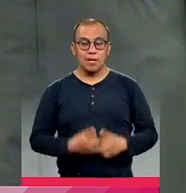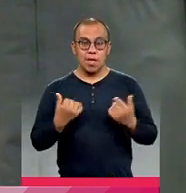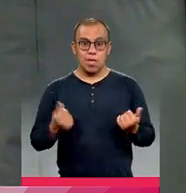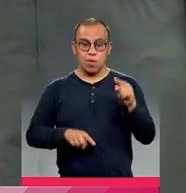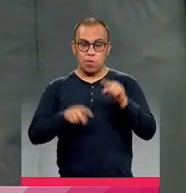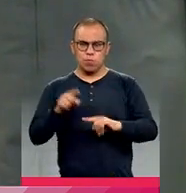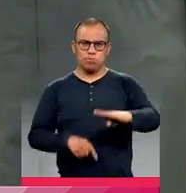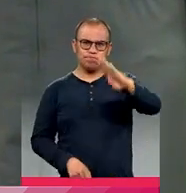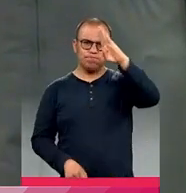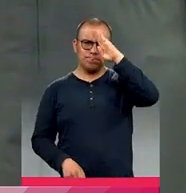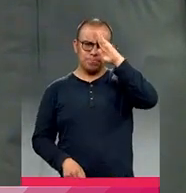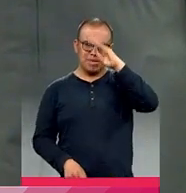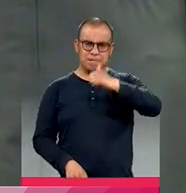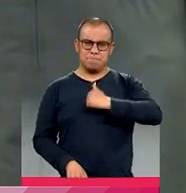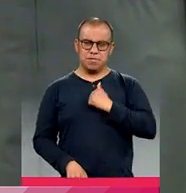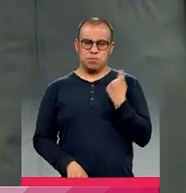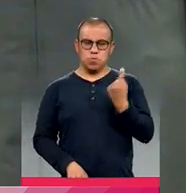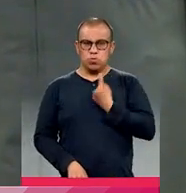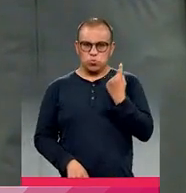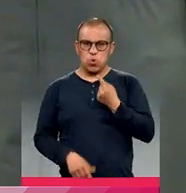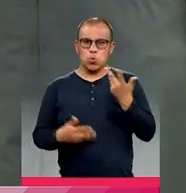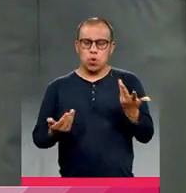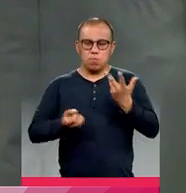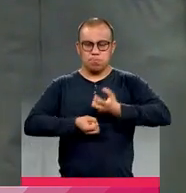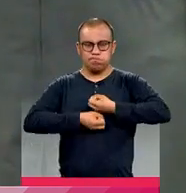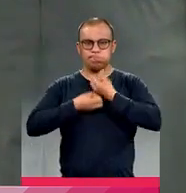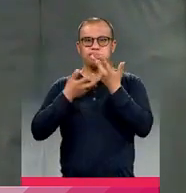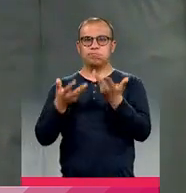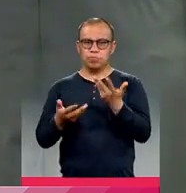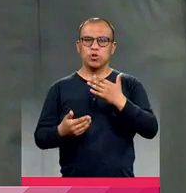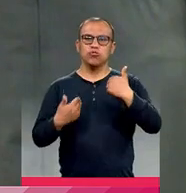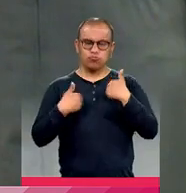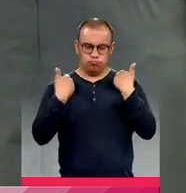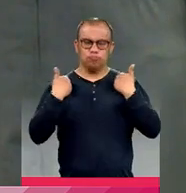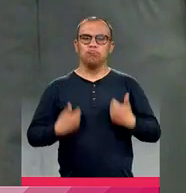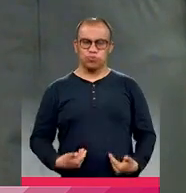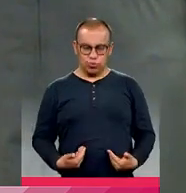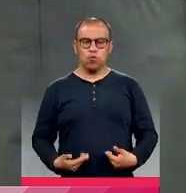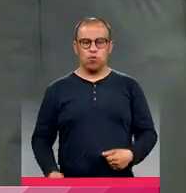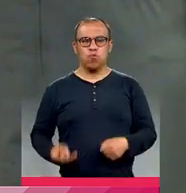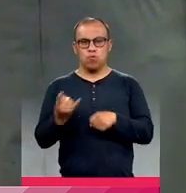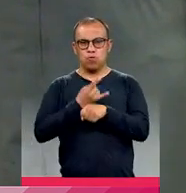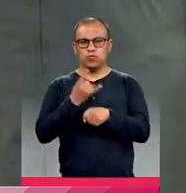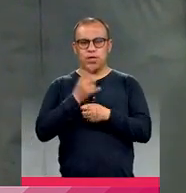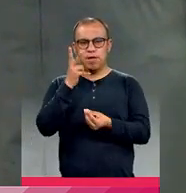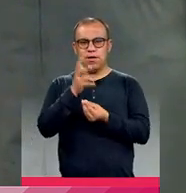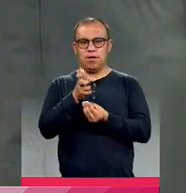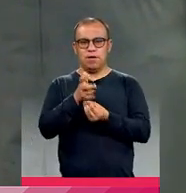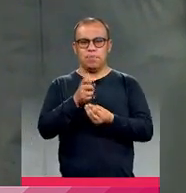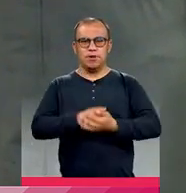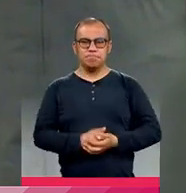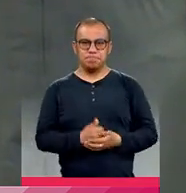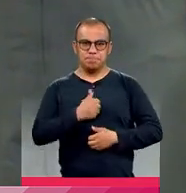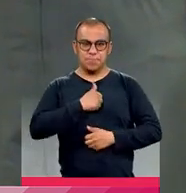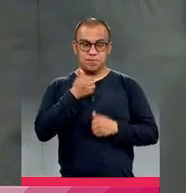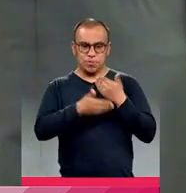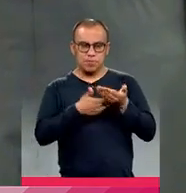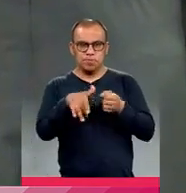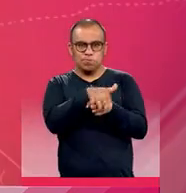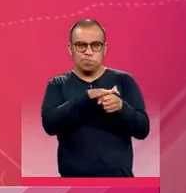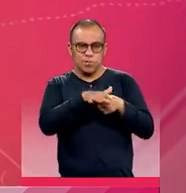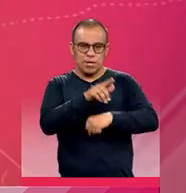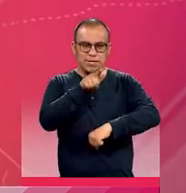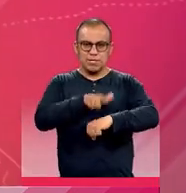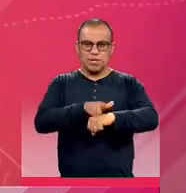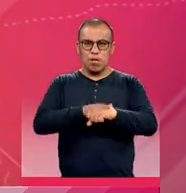manera franca, holística, manifestaron, sí, yo disparé mi arma de fuego. Ahora se entra a mirar las circunstancias de